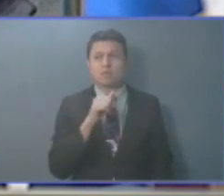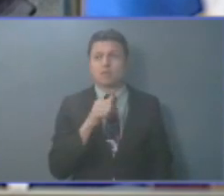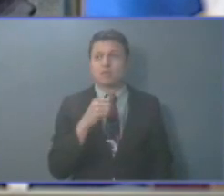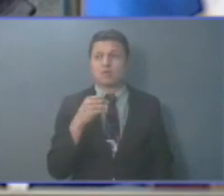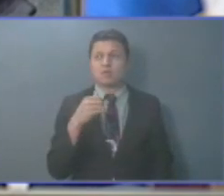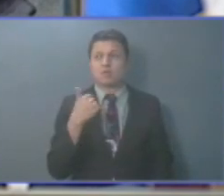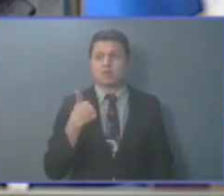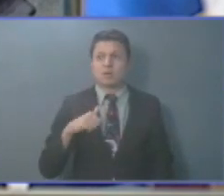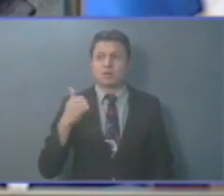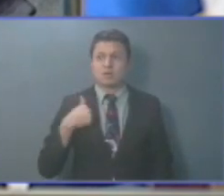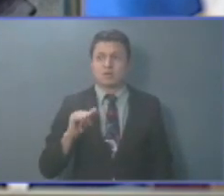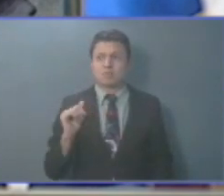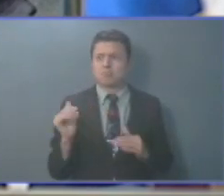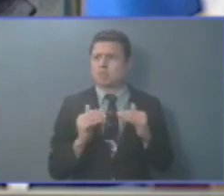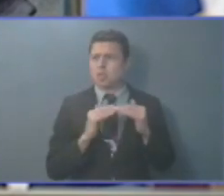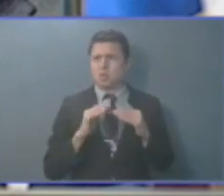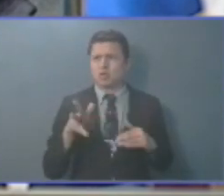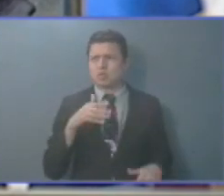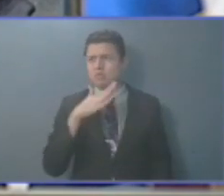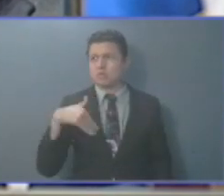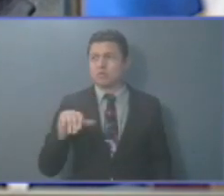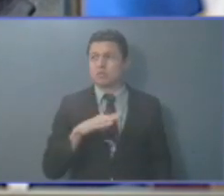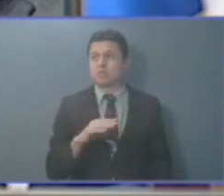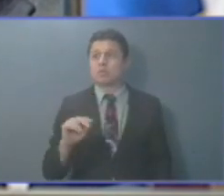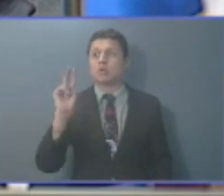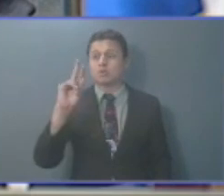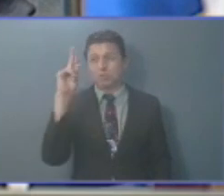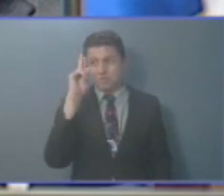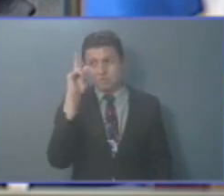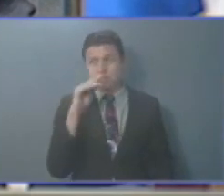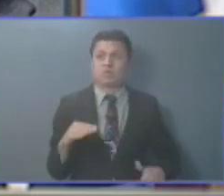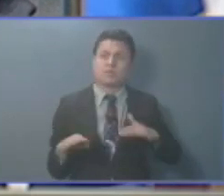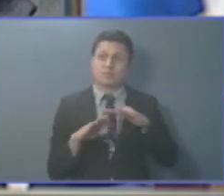en todos lados, por dos sencillas razones.